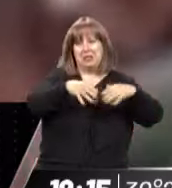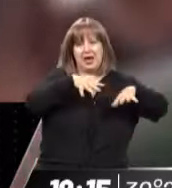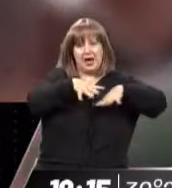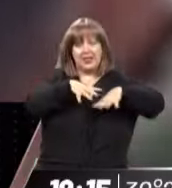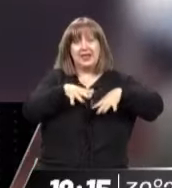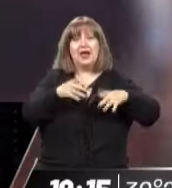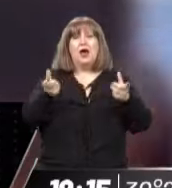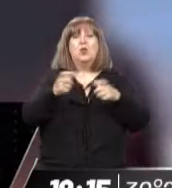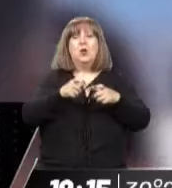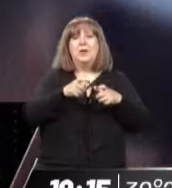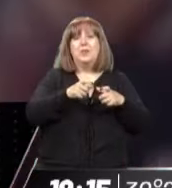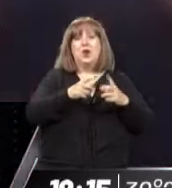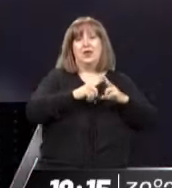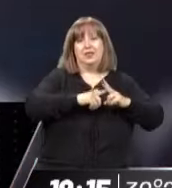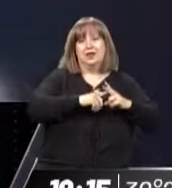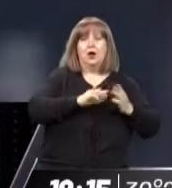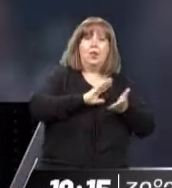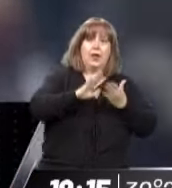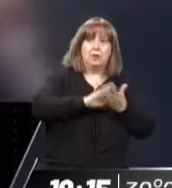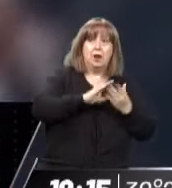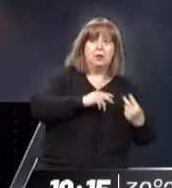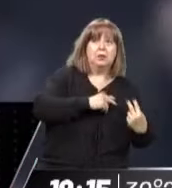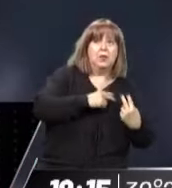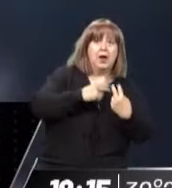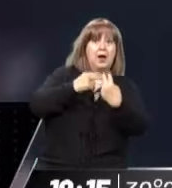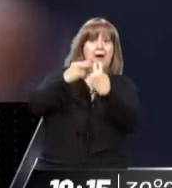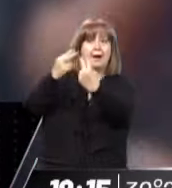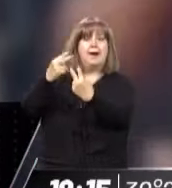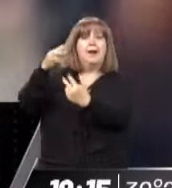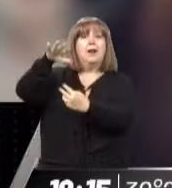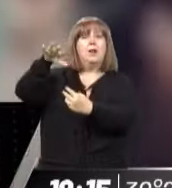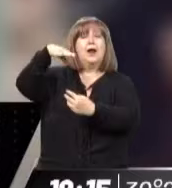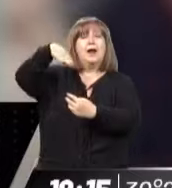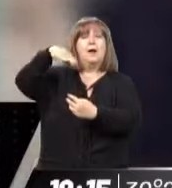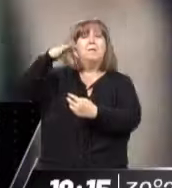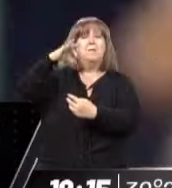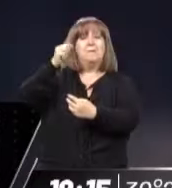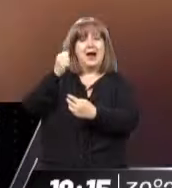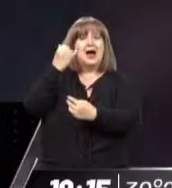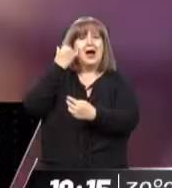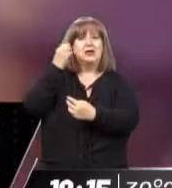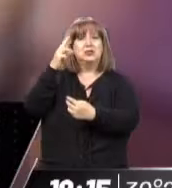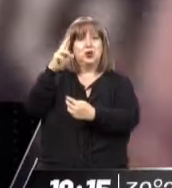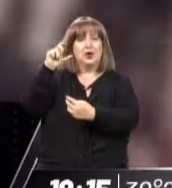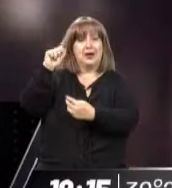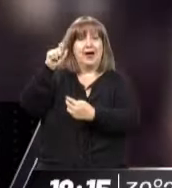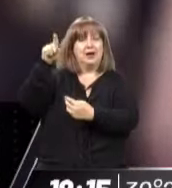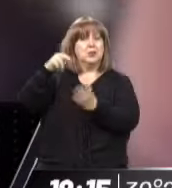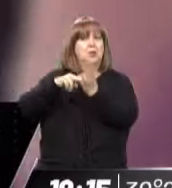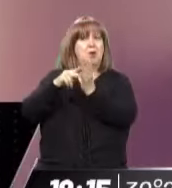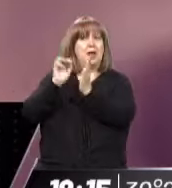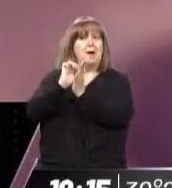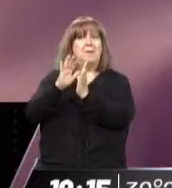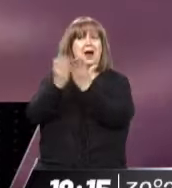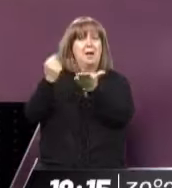y finalmente tuvo que viajar allí a Mallorca para ponerse al día con algunos trámites personales, principalmente uno de sus hijos y algún inconveniente que había